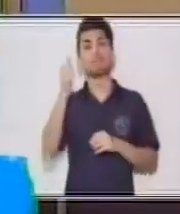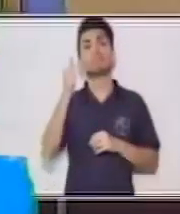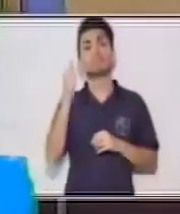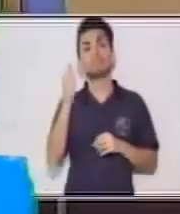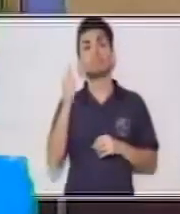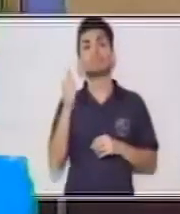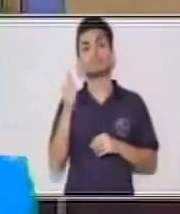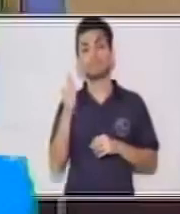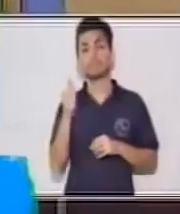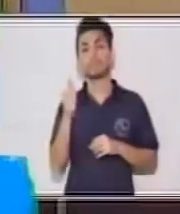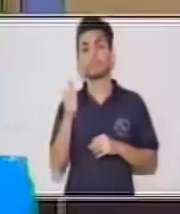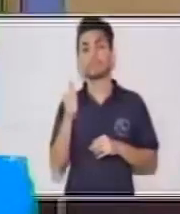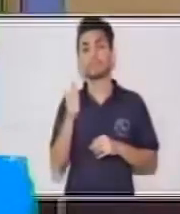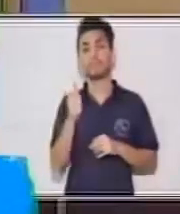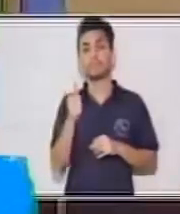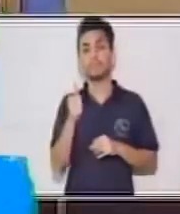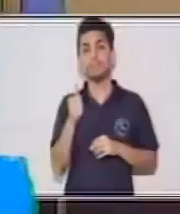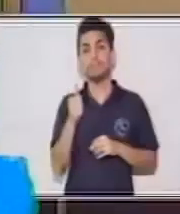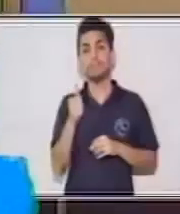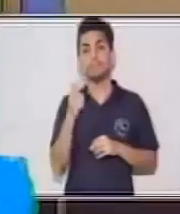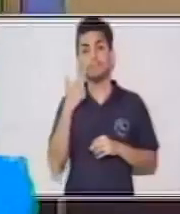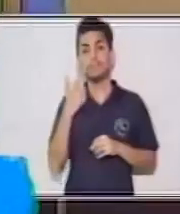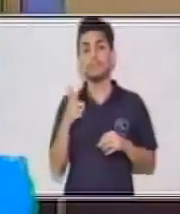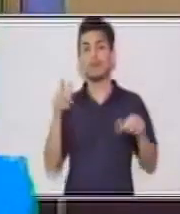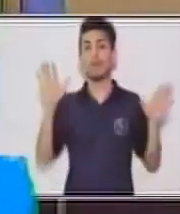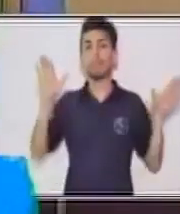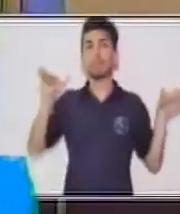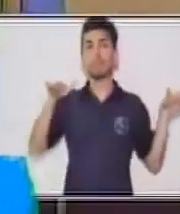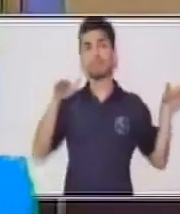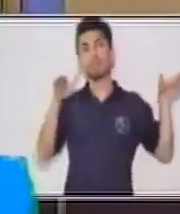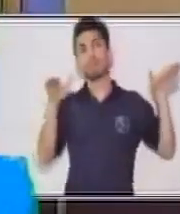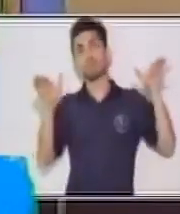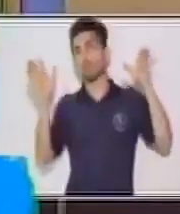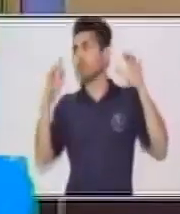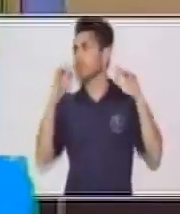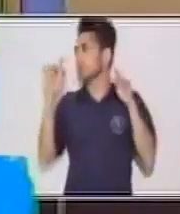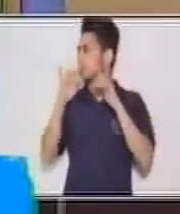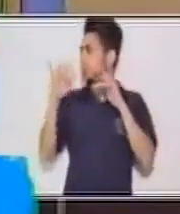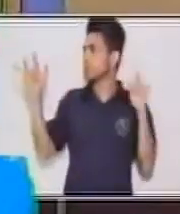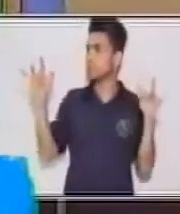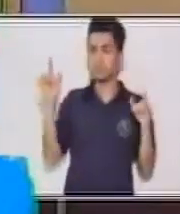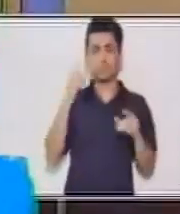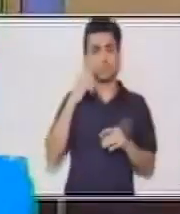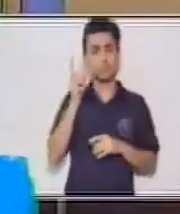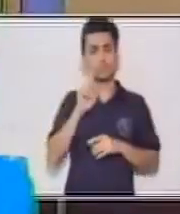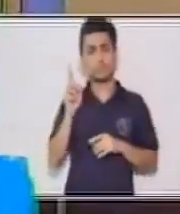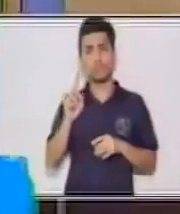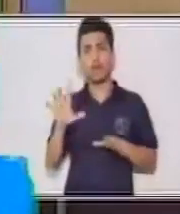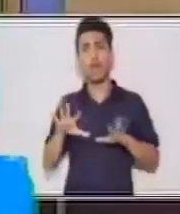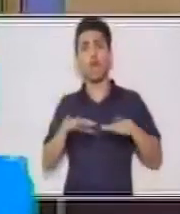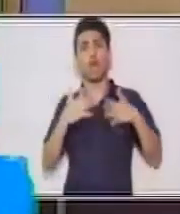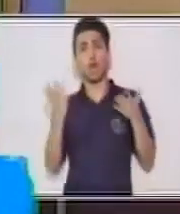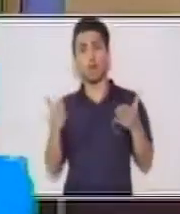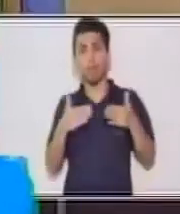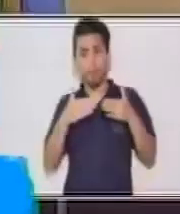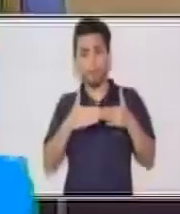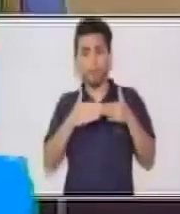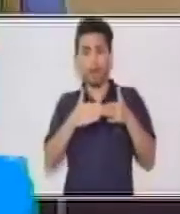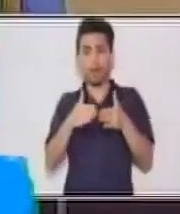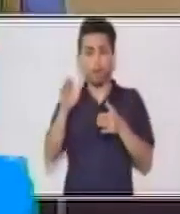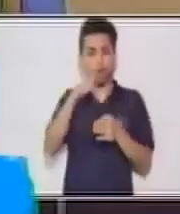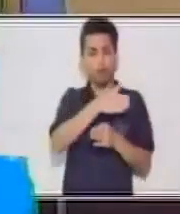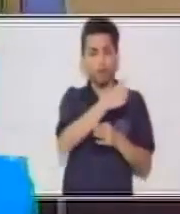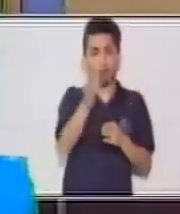ubicarse, digamos, están sobrevolando, casi no se mira nada, y si están navegando los barcos,